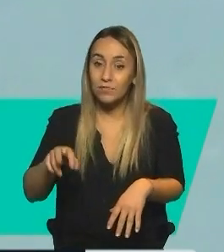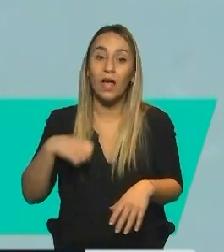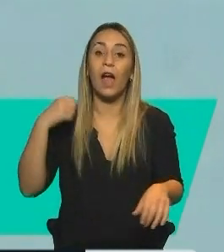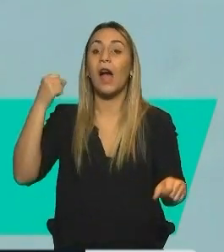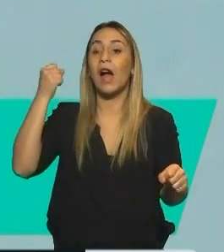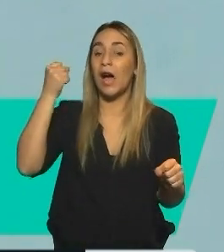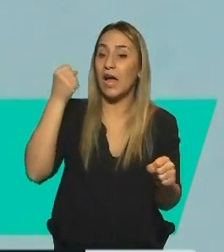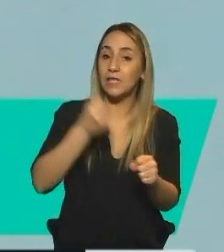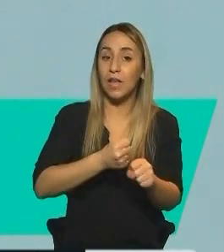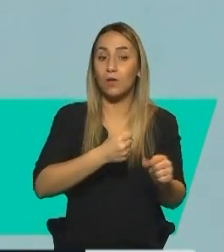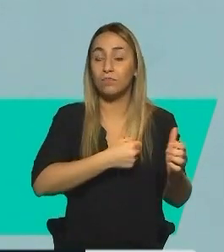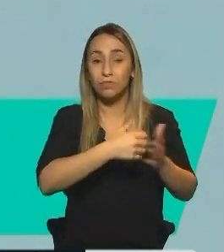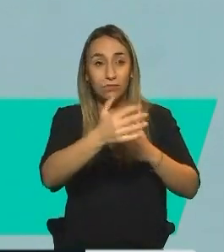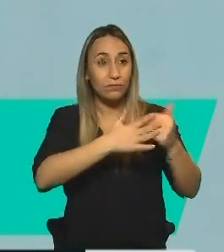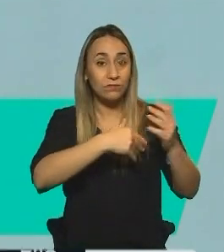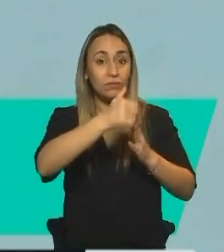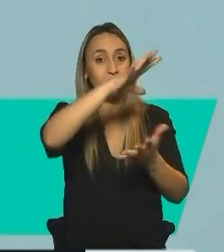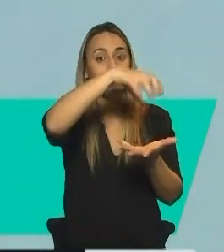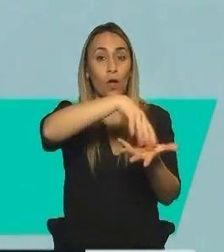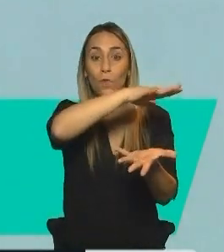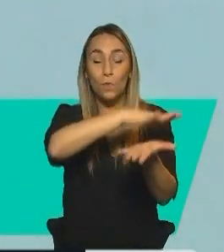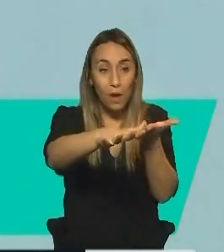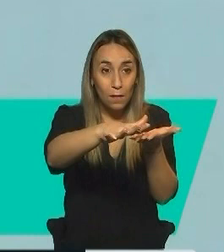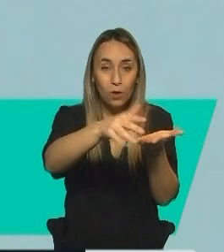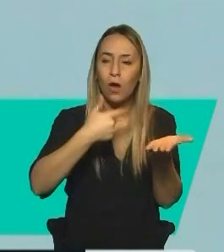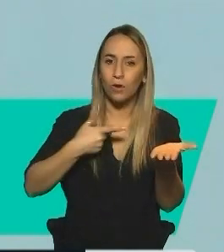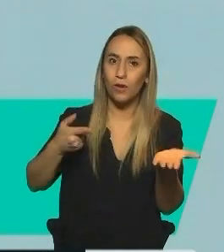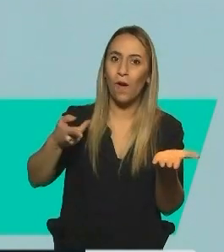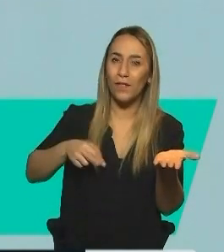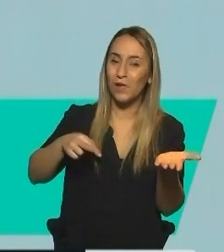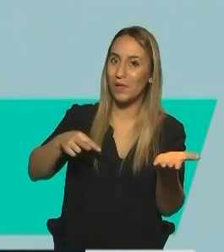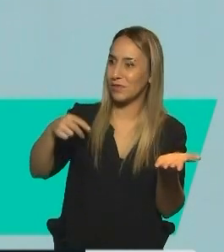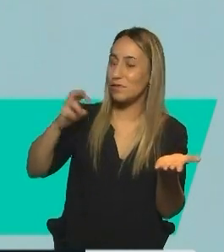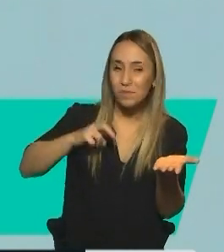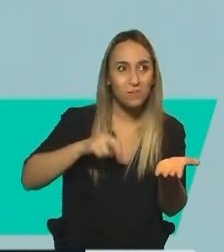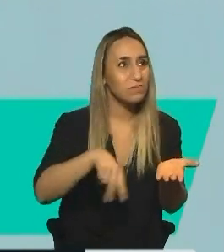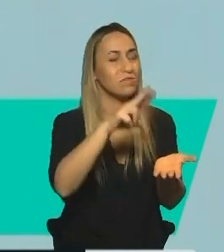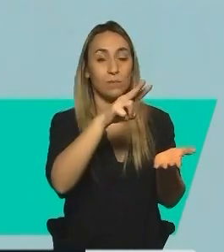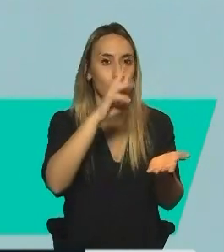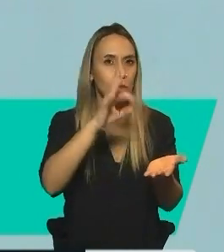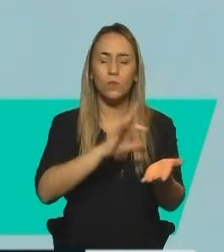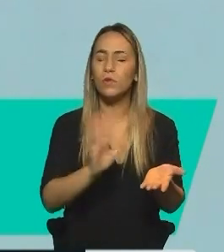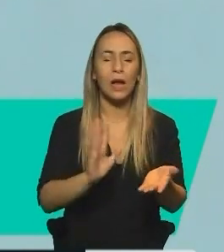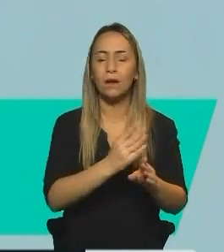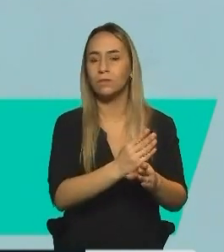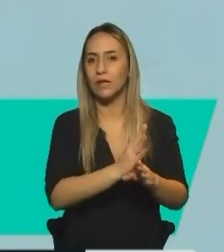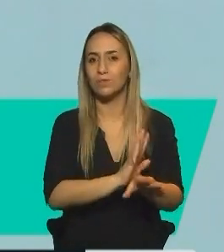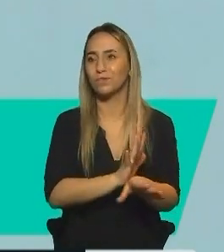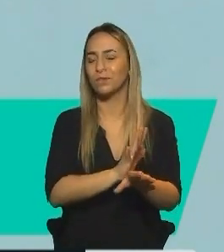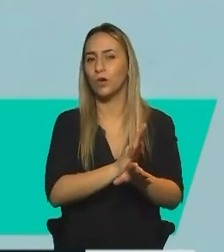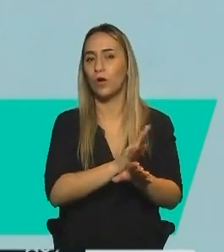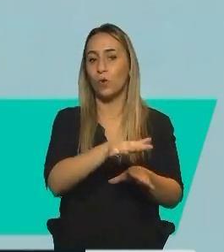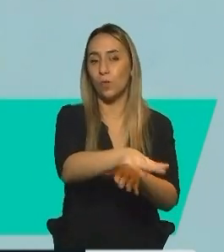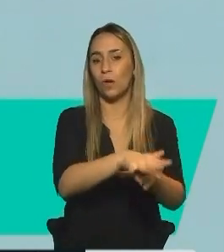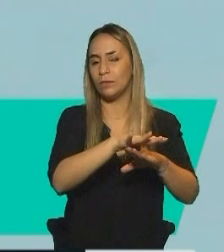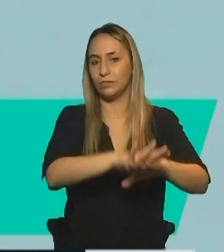nuevo, nunca pasé por acá. Jamás pasé por acá. Nunca quise pasar. Por supuesto, los comerciantes que yo trabajaba